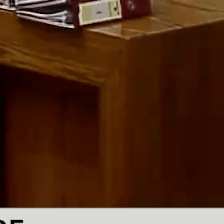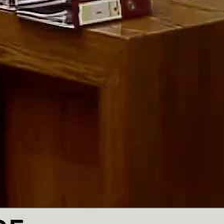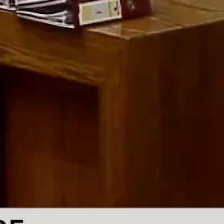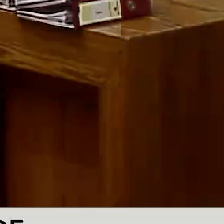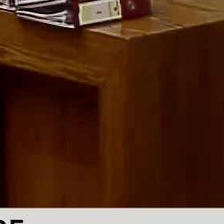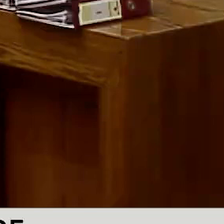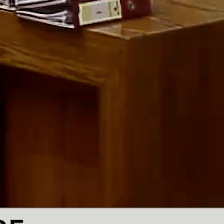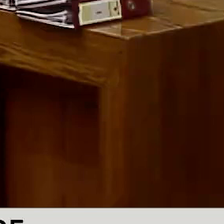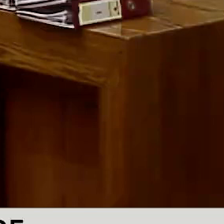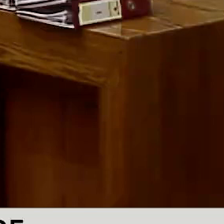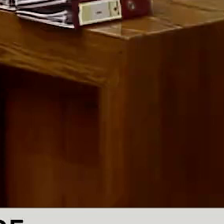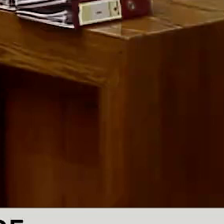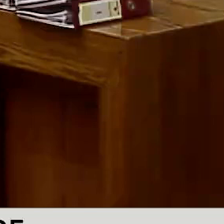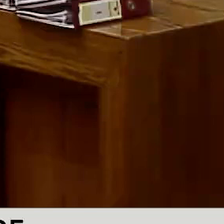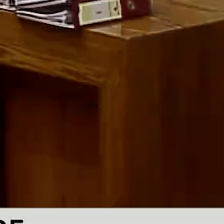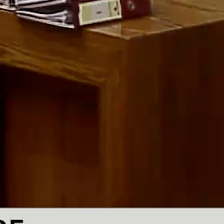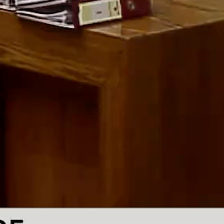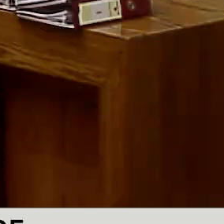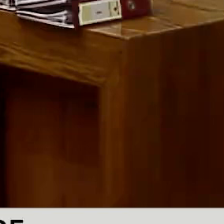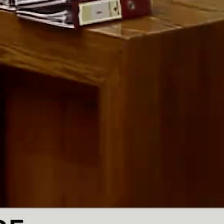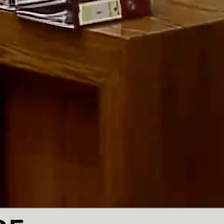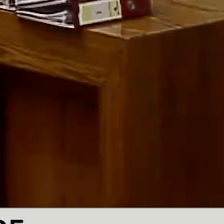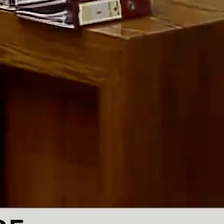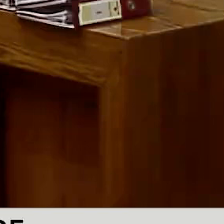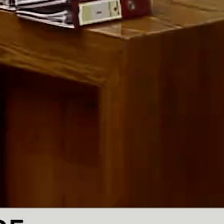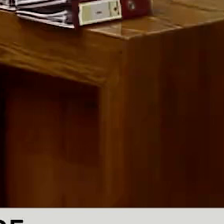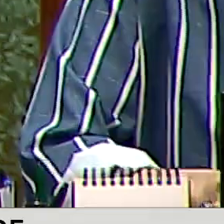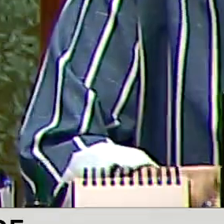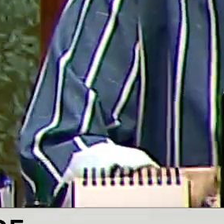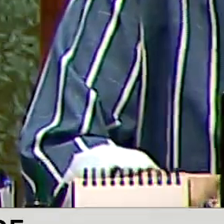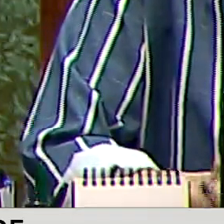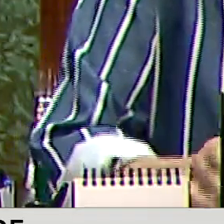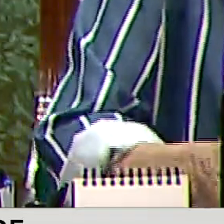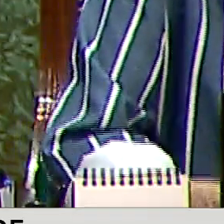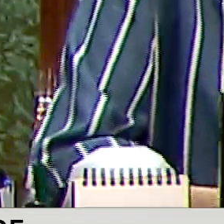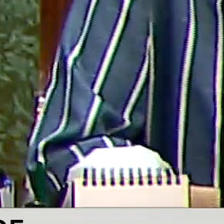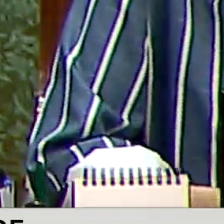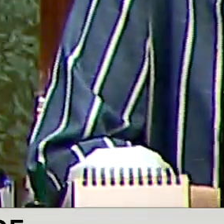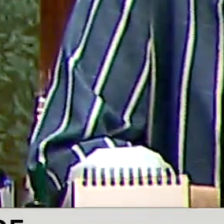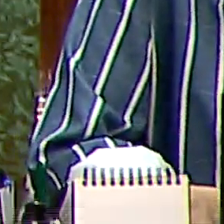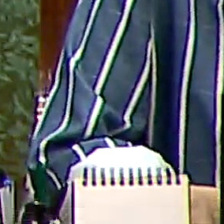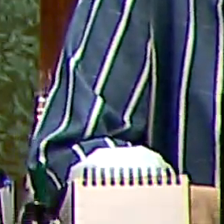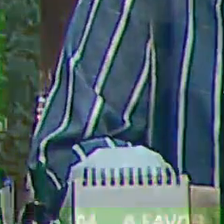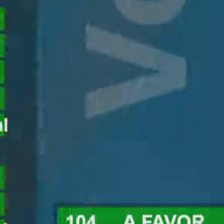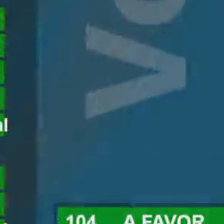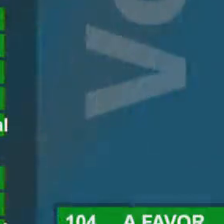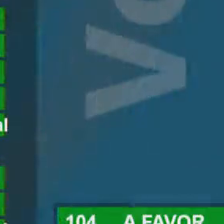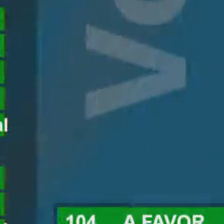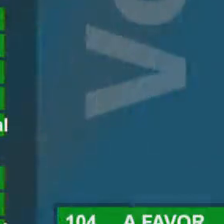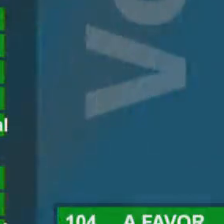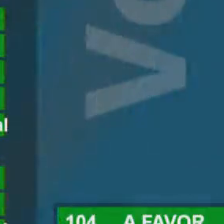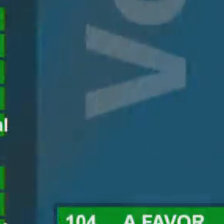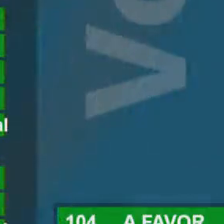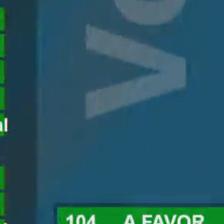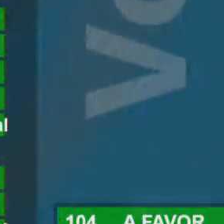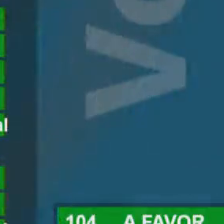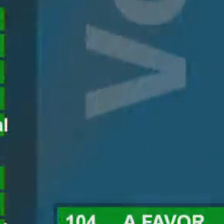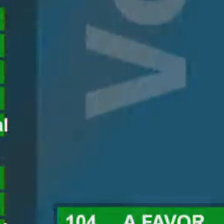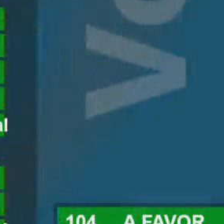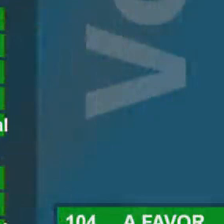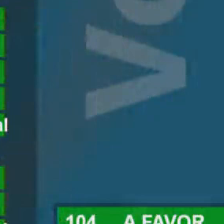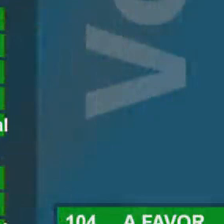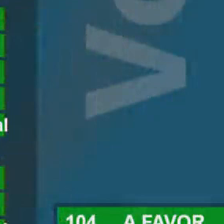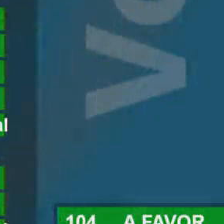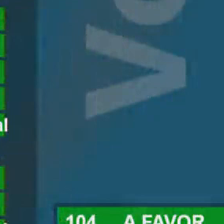Qué pasa resultado de la resultado de la votación por la afirmativa 104 votos